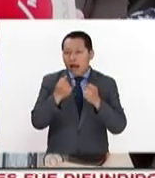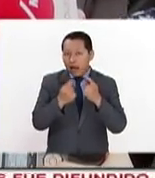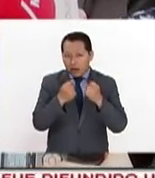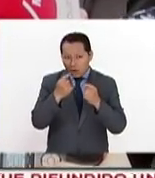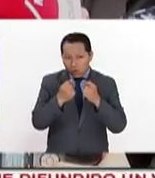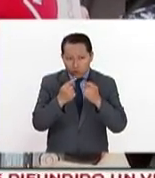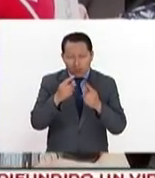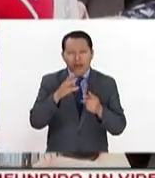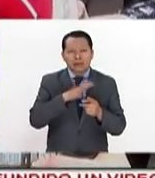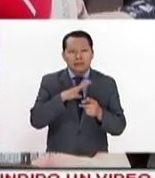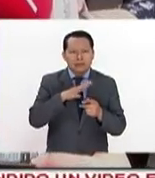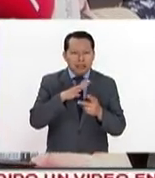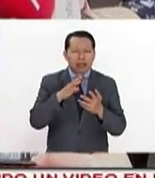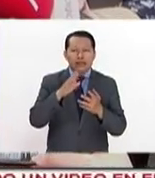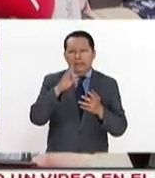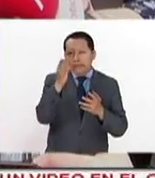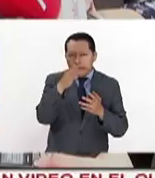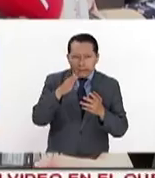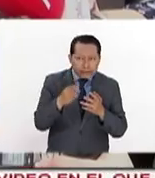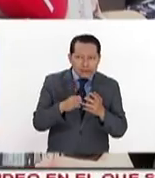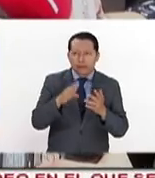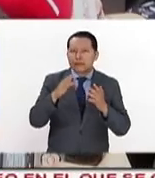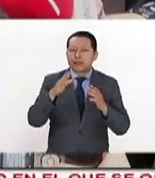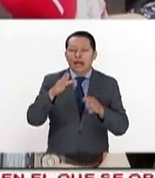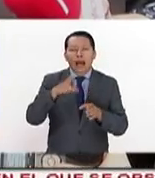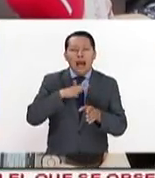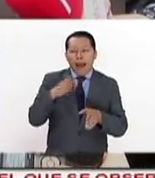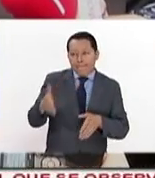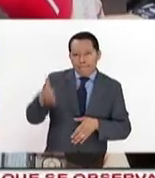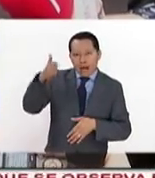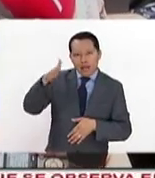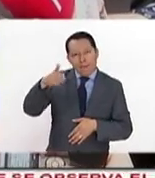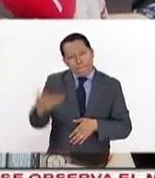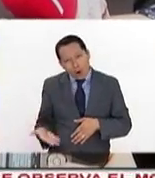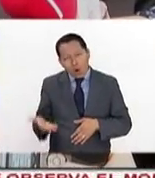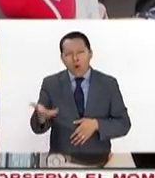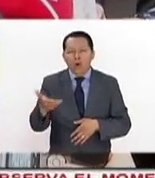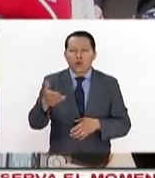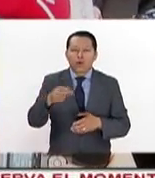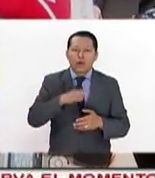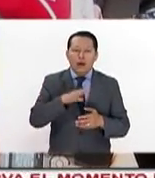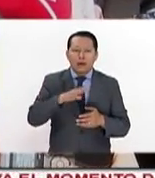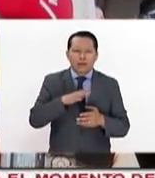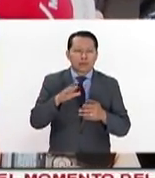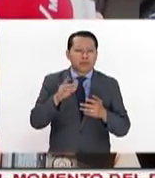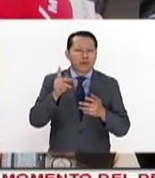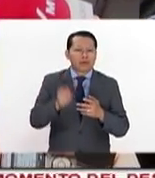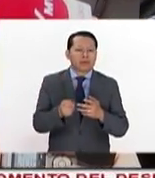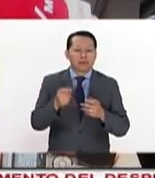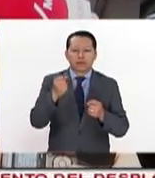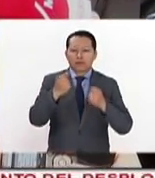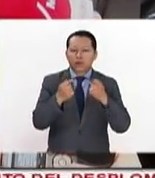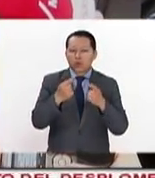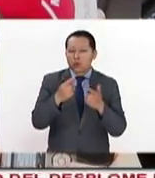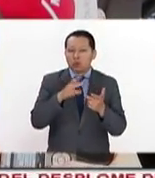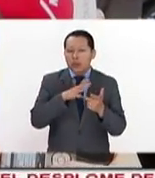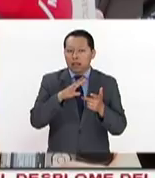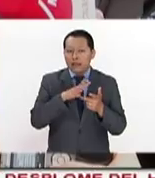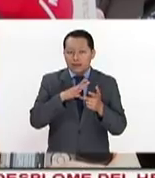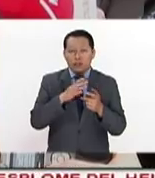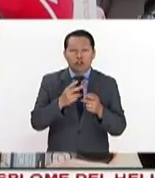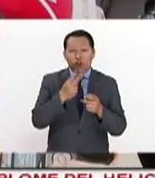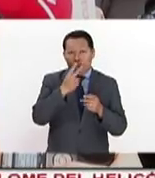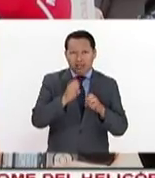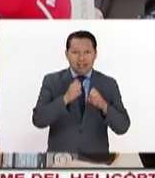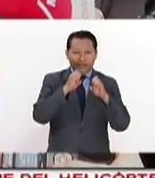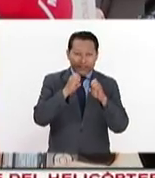fundamentalmente grietas, algunas bardas que se cayeron, algunos hospitales que con el choque de la construcción de 2